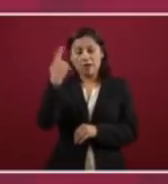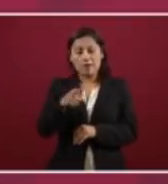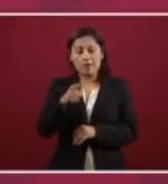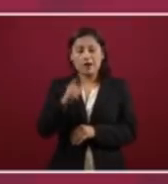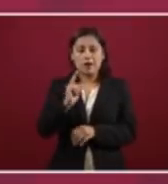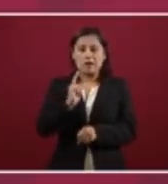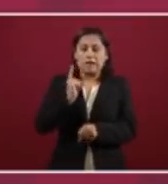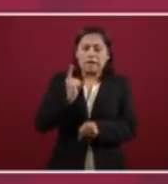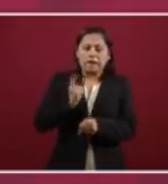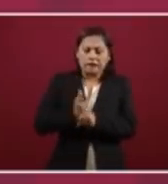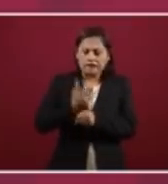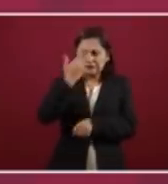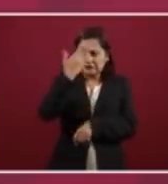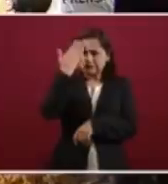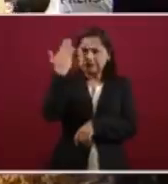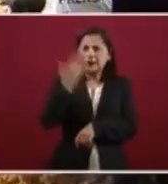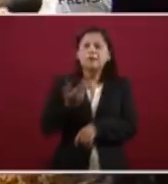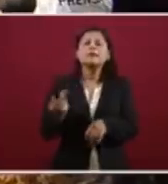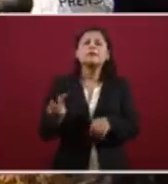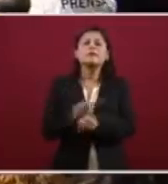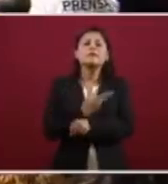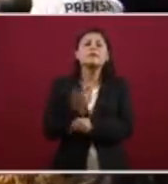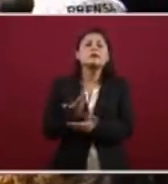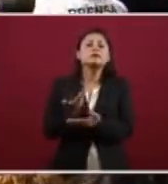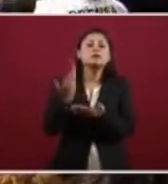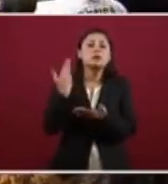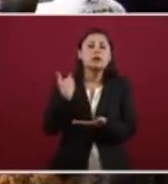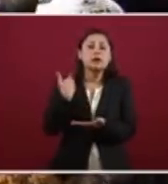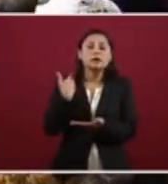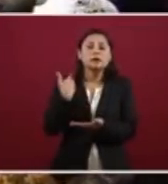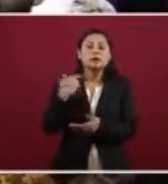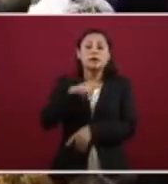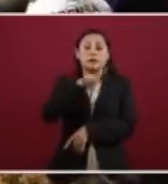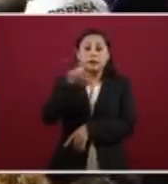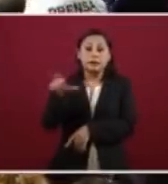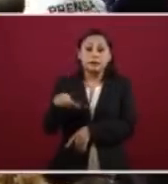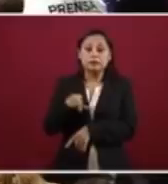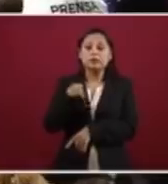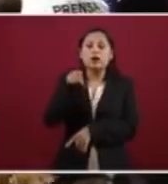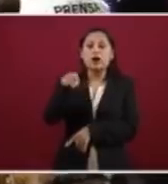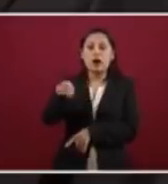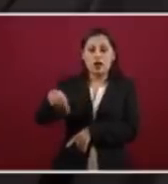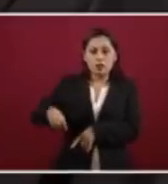y que se castigue a los responsables. Pero